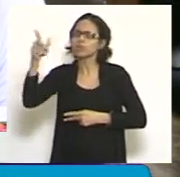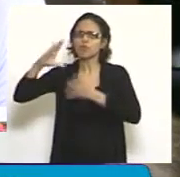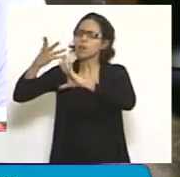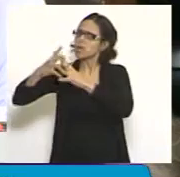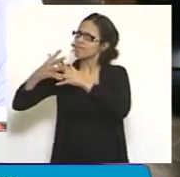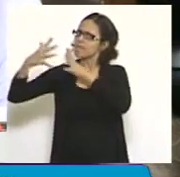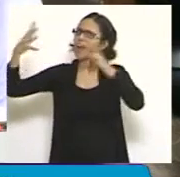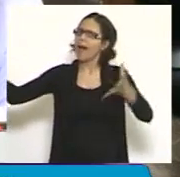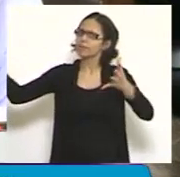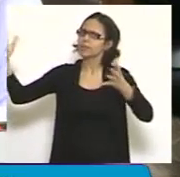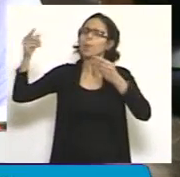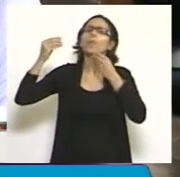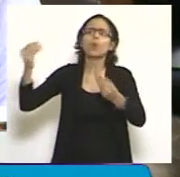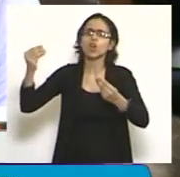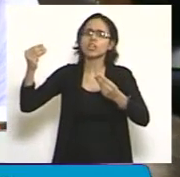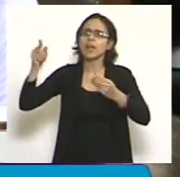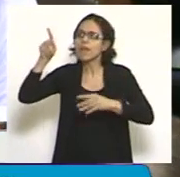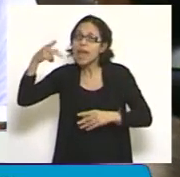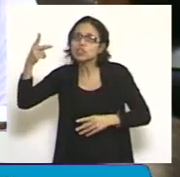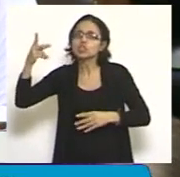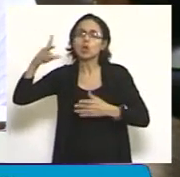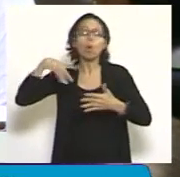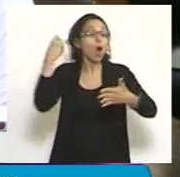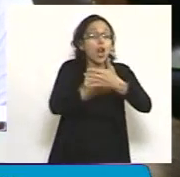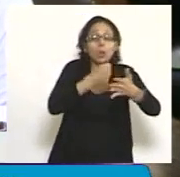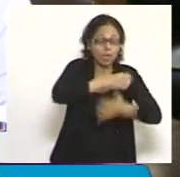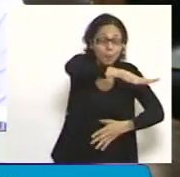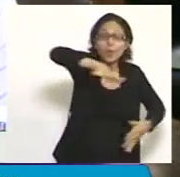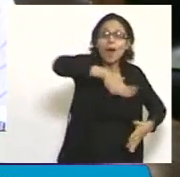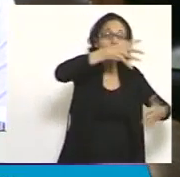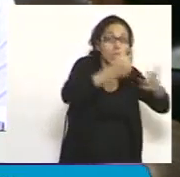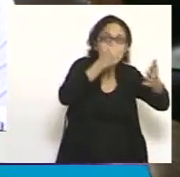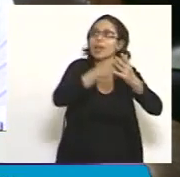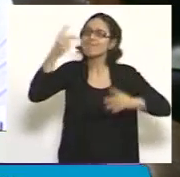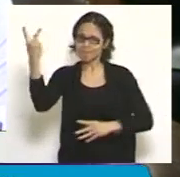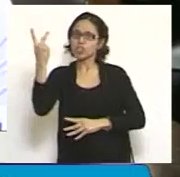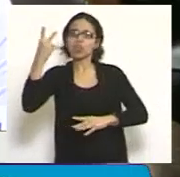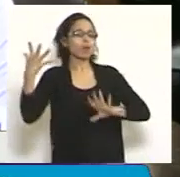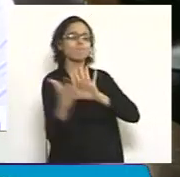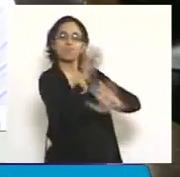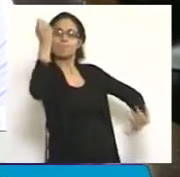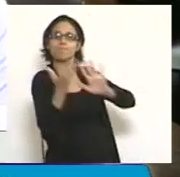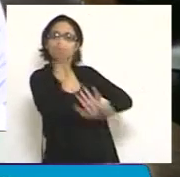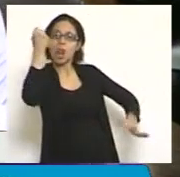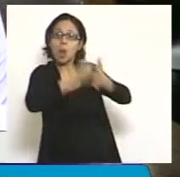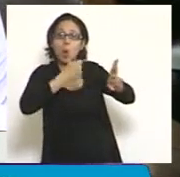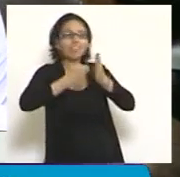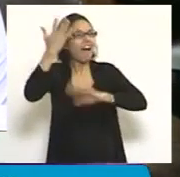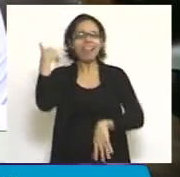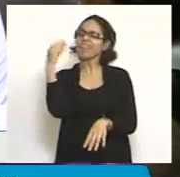grandeza de tomar las grandes luchas populares no